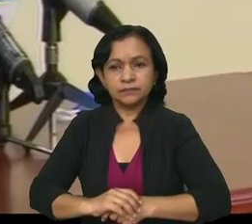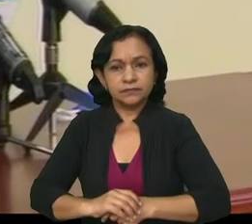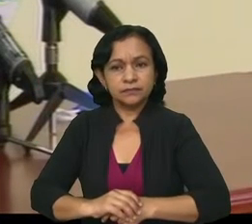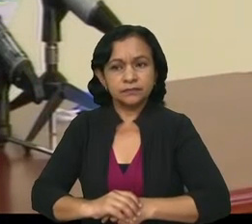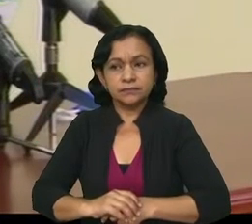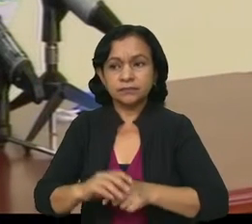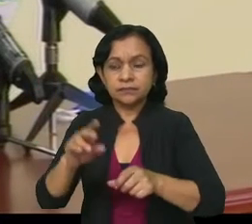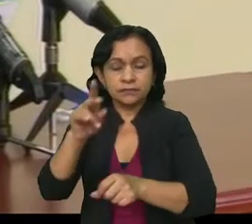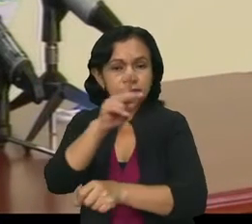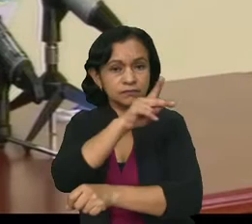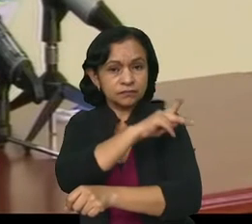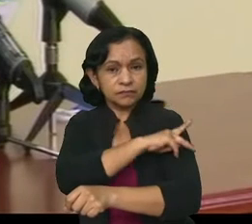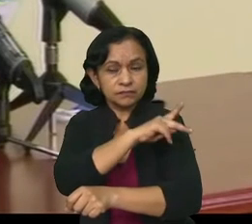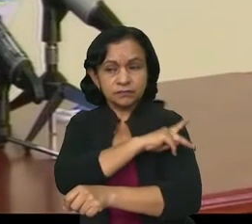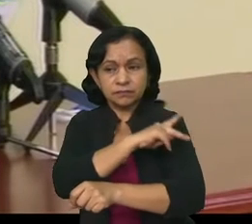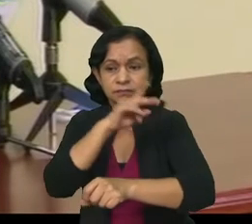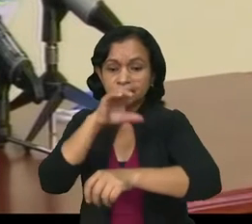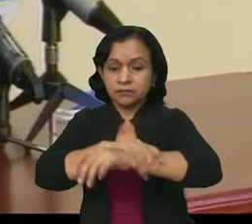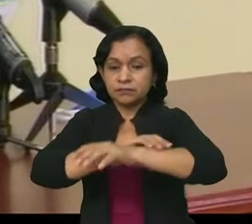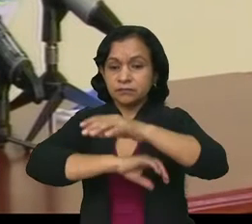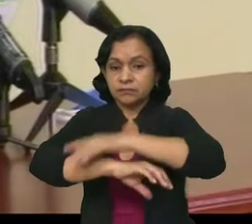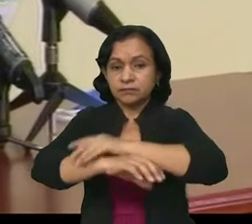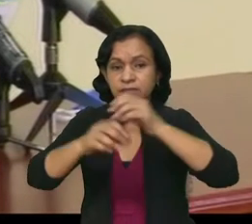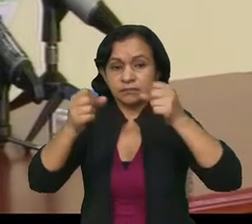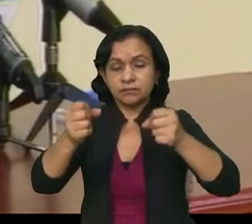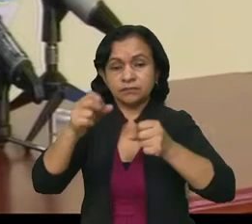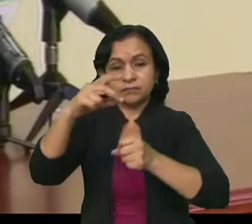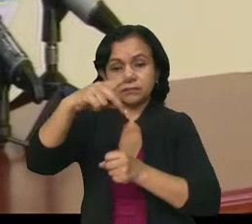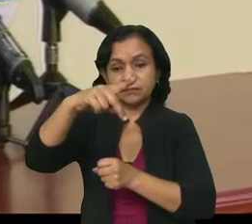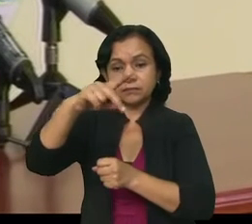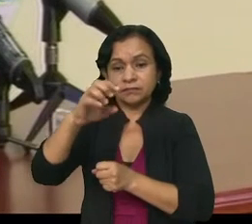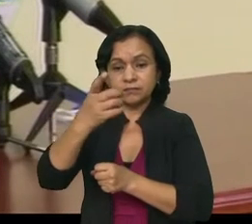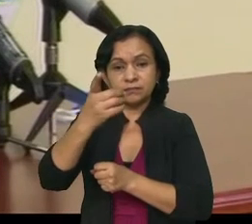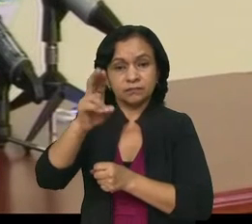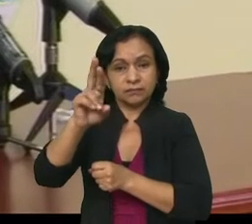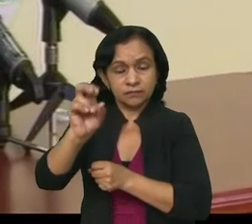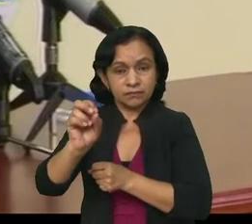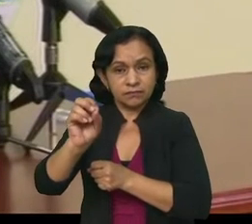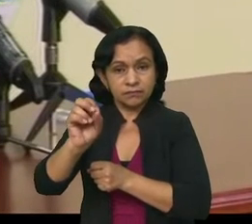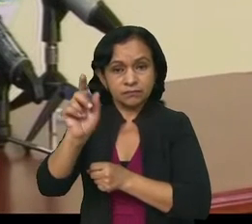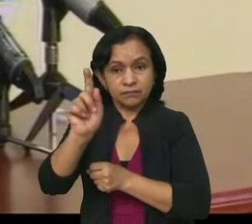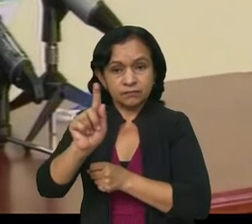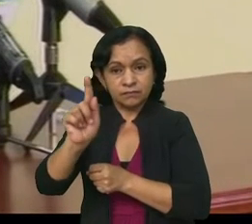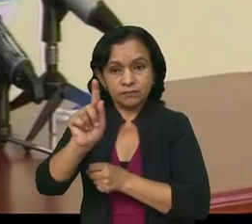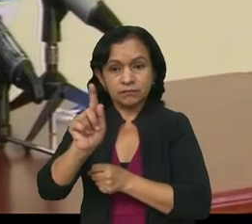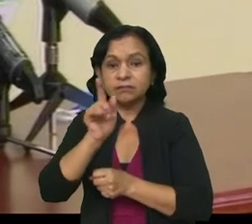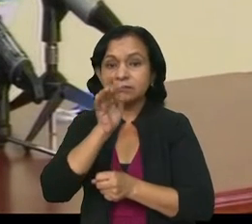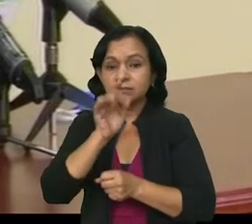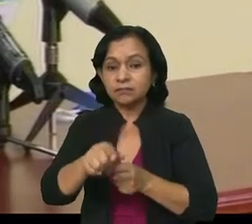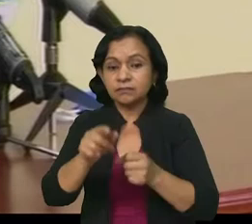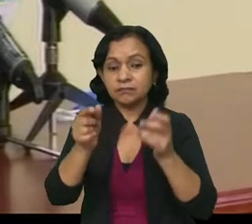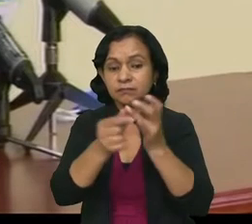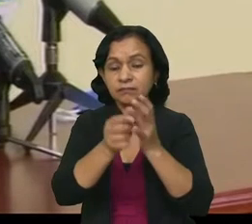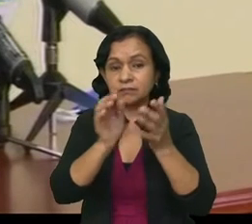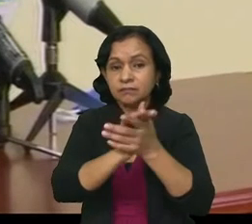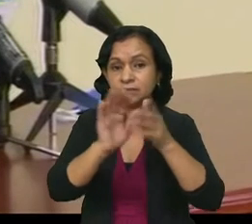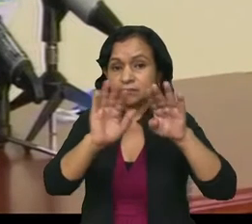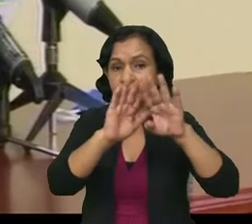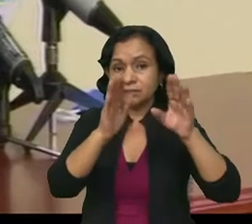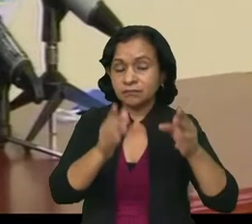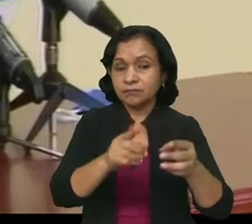La Policía Nacional capturó a los delincuentes Pedro Pablo Dávila Hernández, tío de la niñita, y su cónyuge Fanny del Carmen Pérez